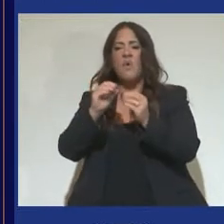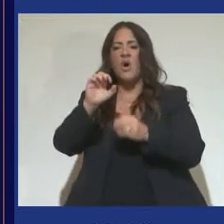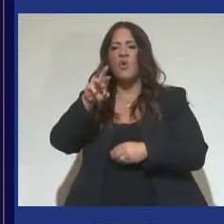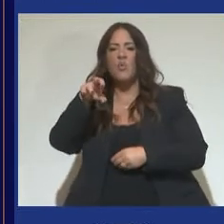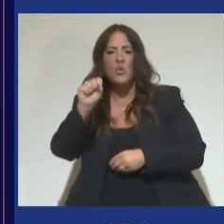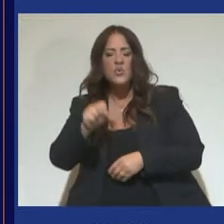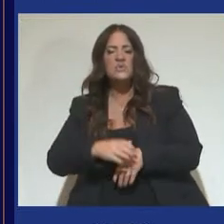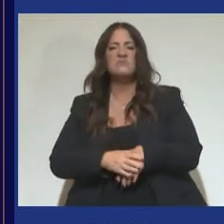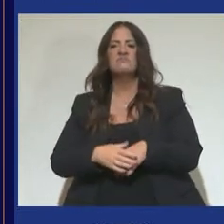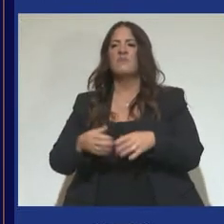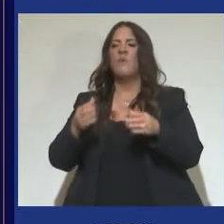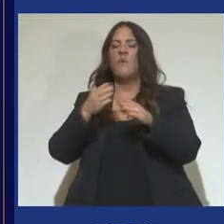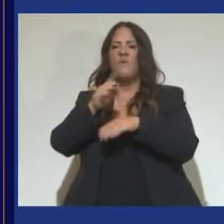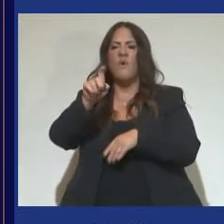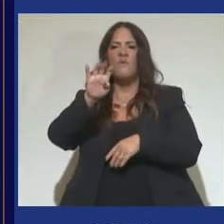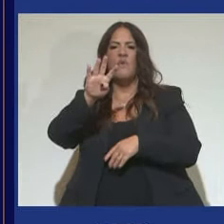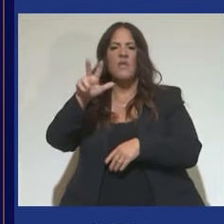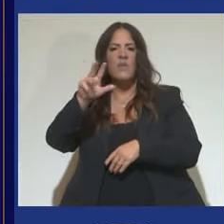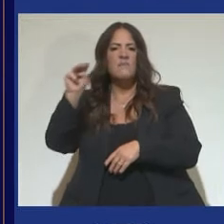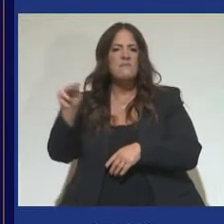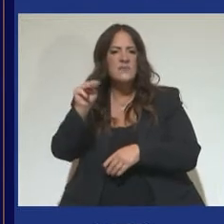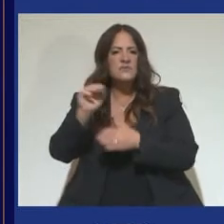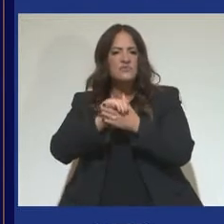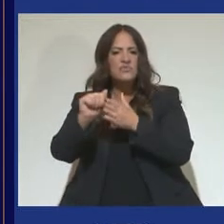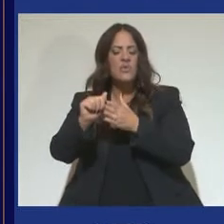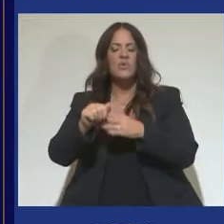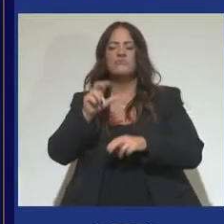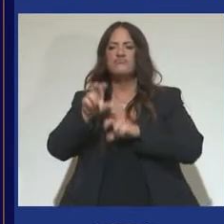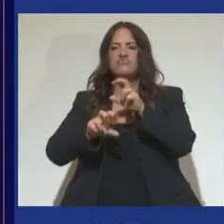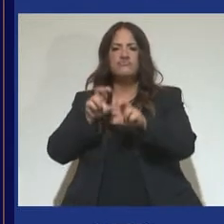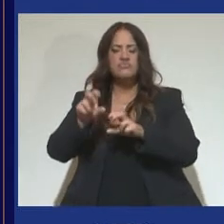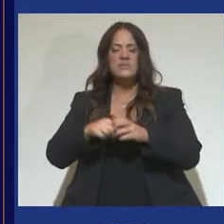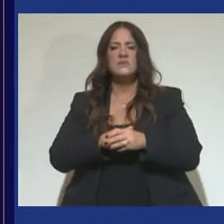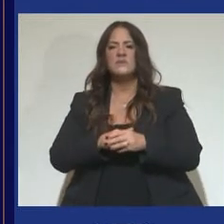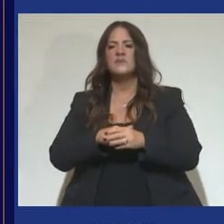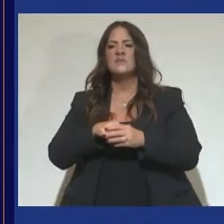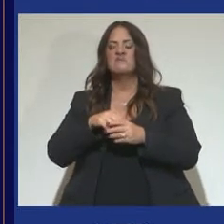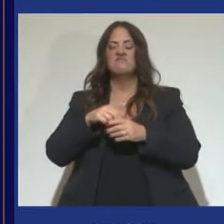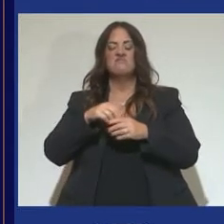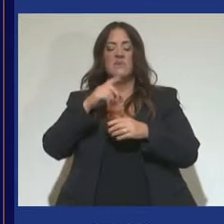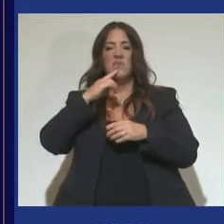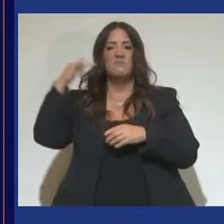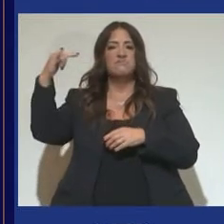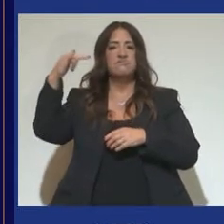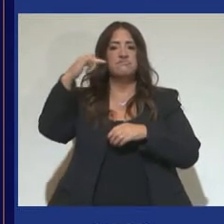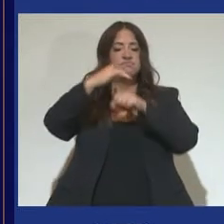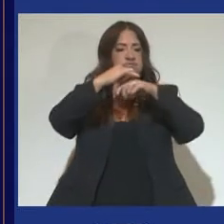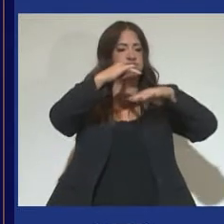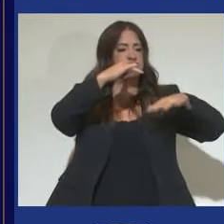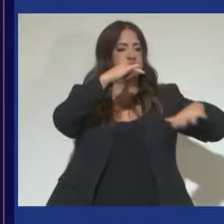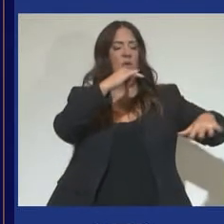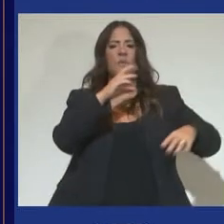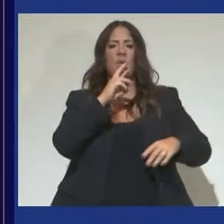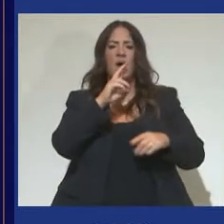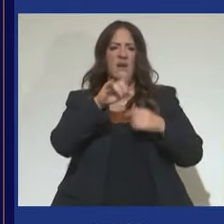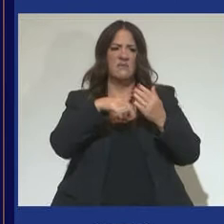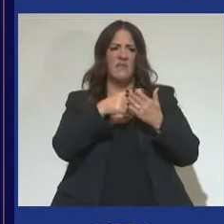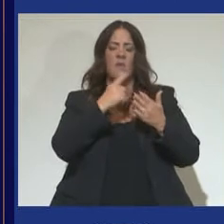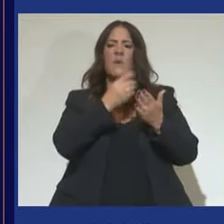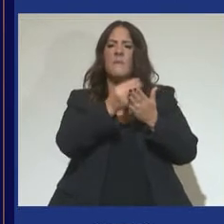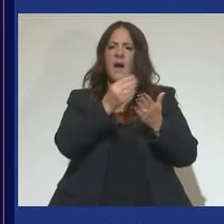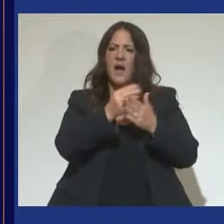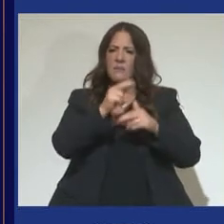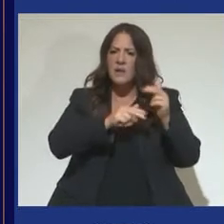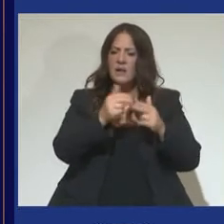más cuadrillas y 143 millones de dólares más invertimos más en tanqueros aéreos